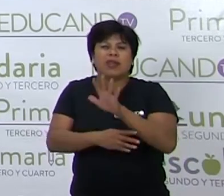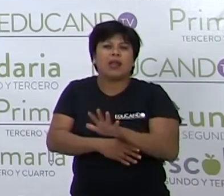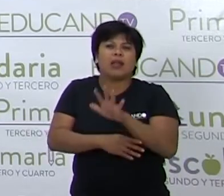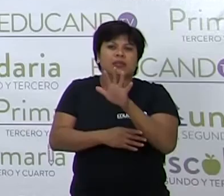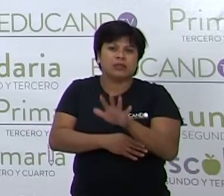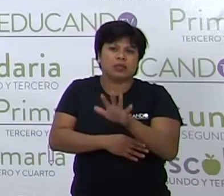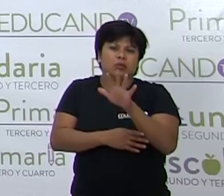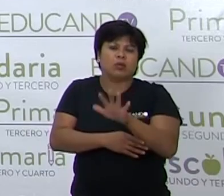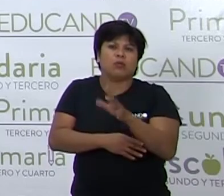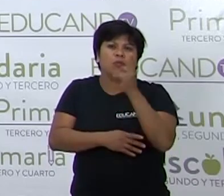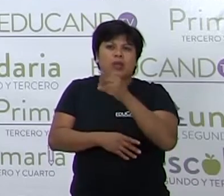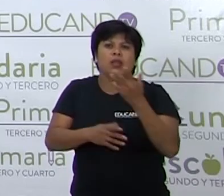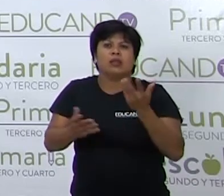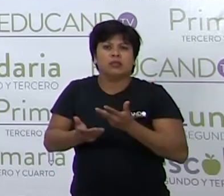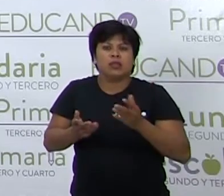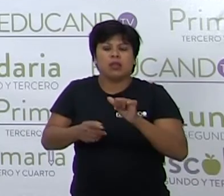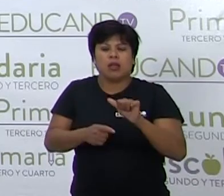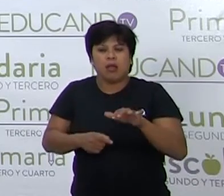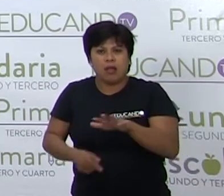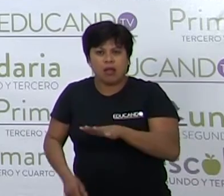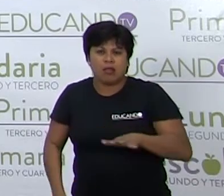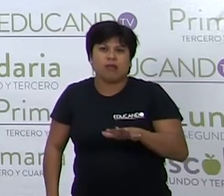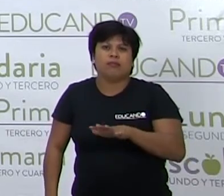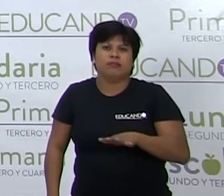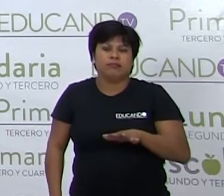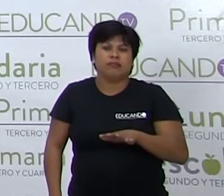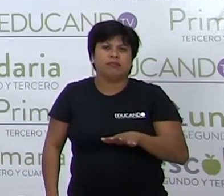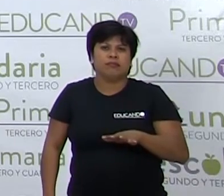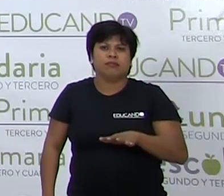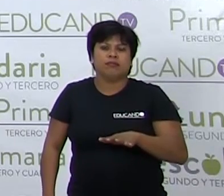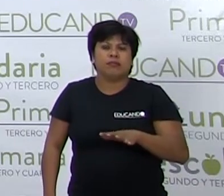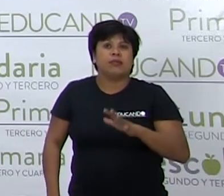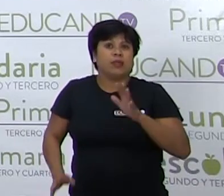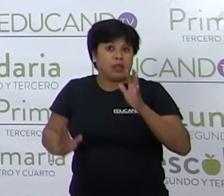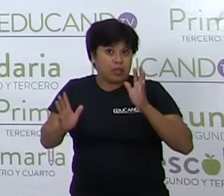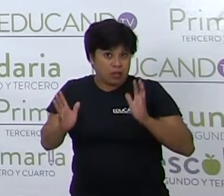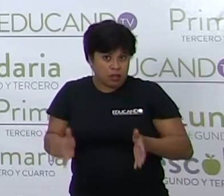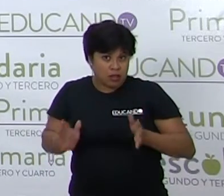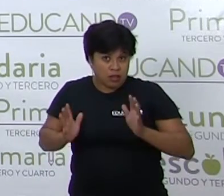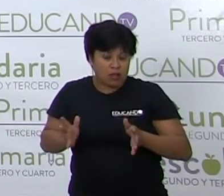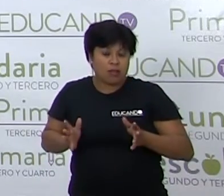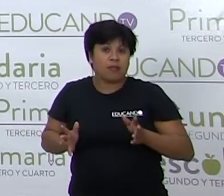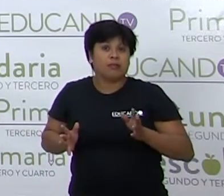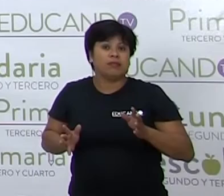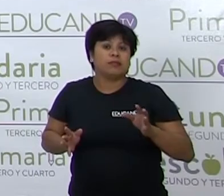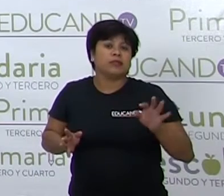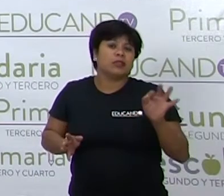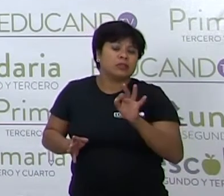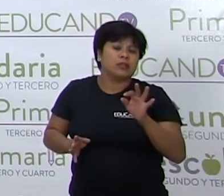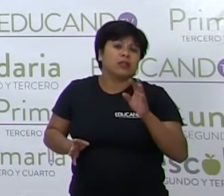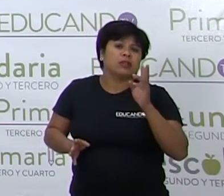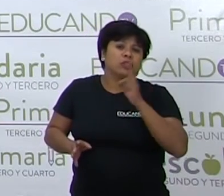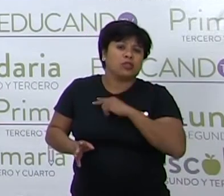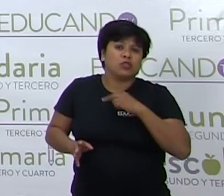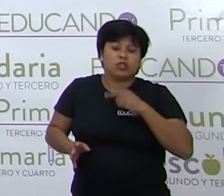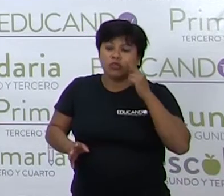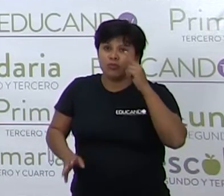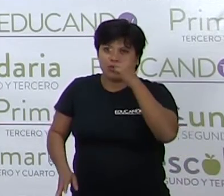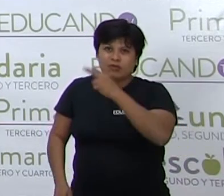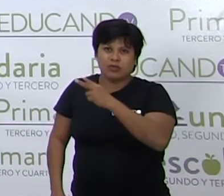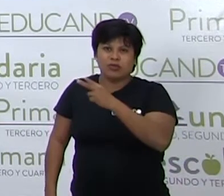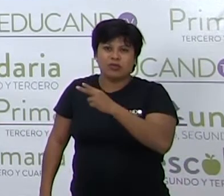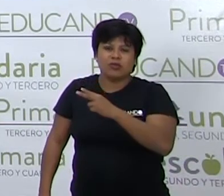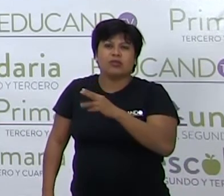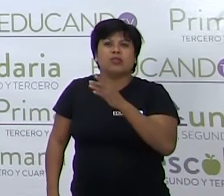para calcular su área ya ya está así y notamos si te diste cuenta y